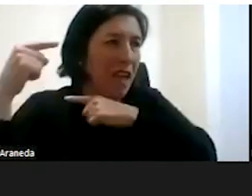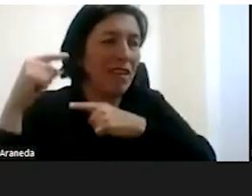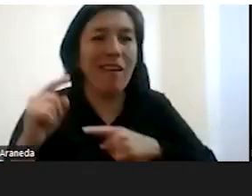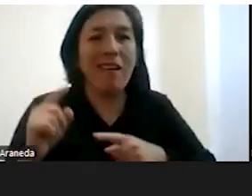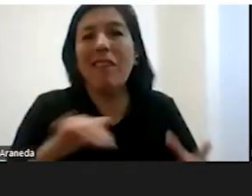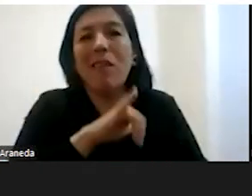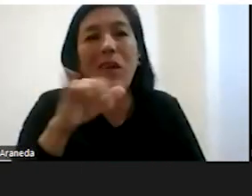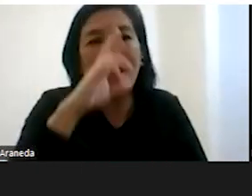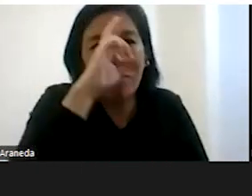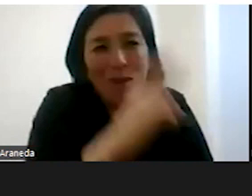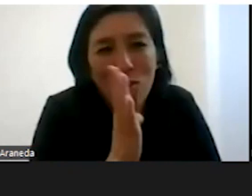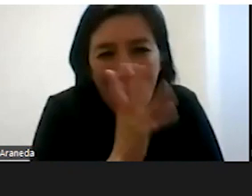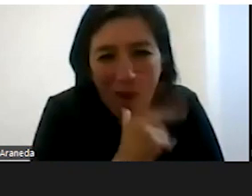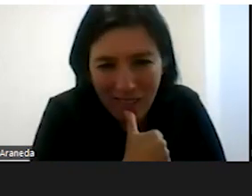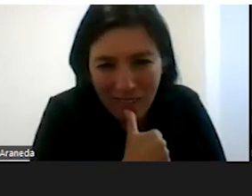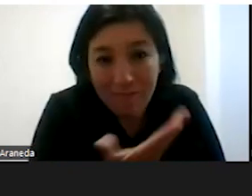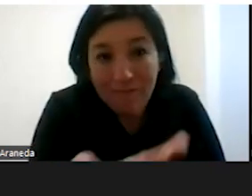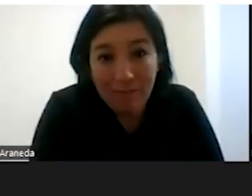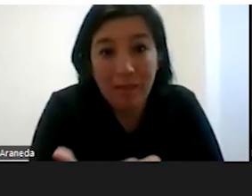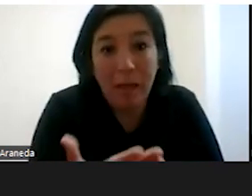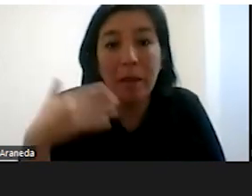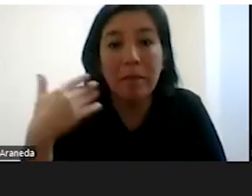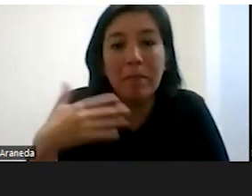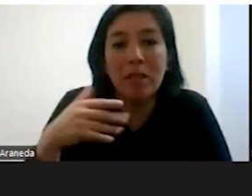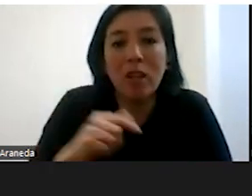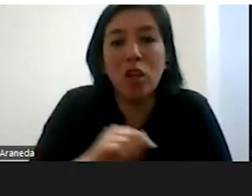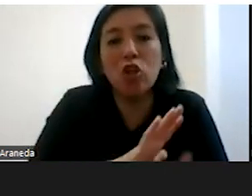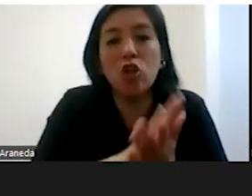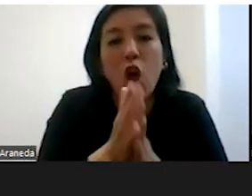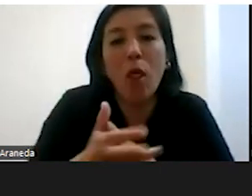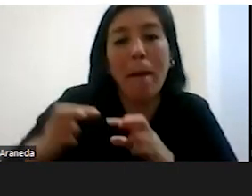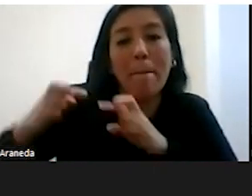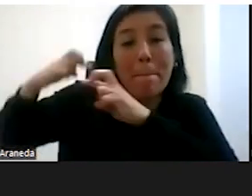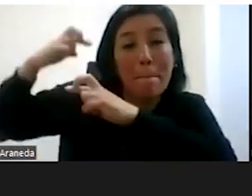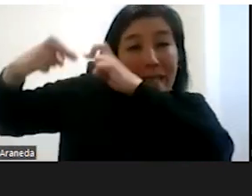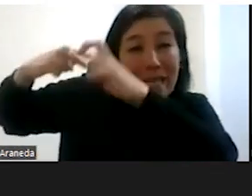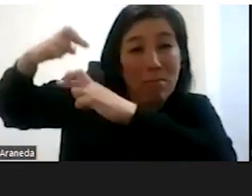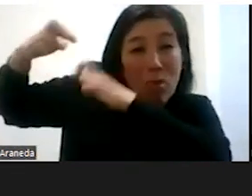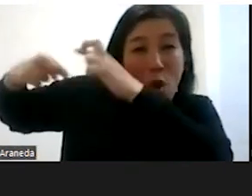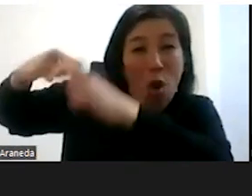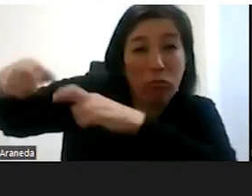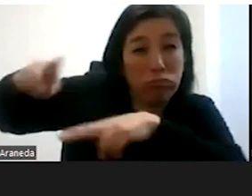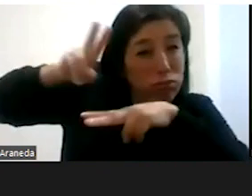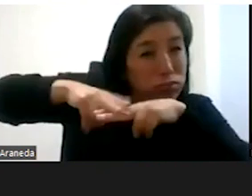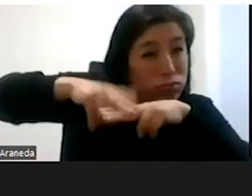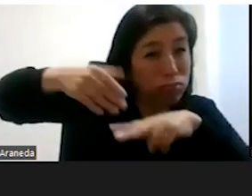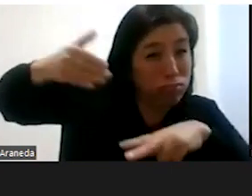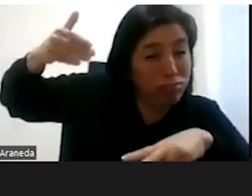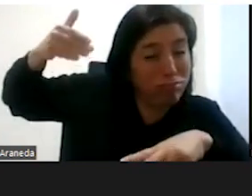cómo funciona esto? En primer lugar, todo el patrimonio arqueológico, por principio,